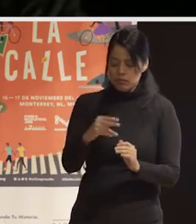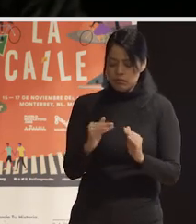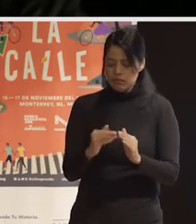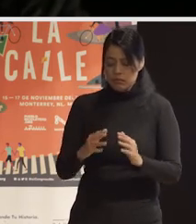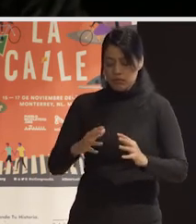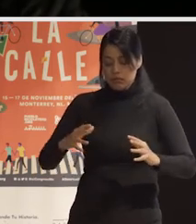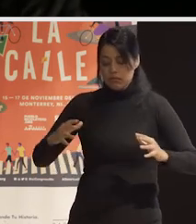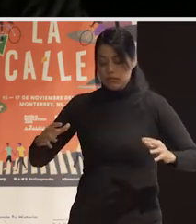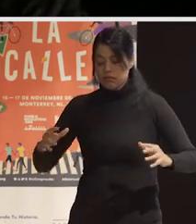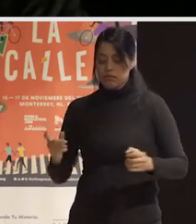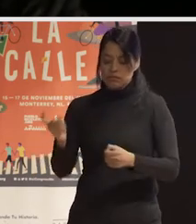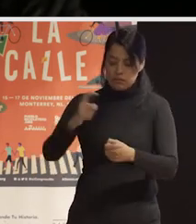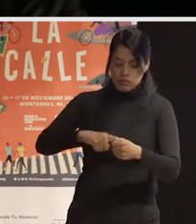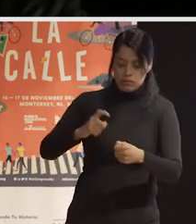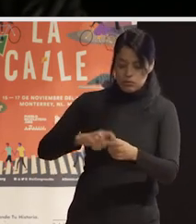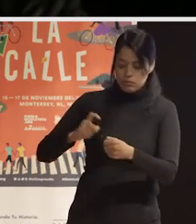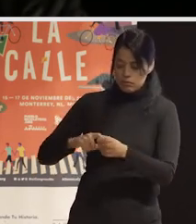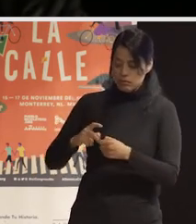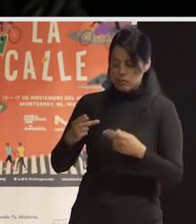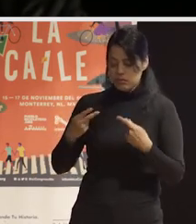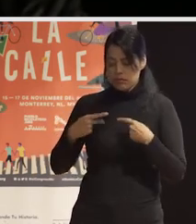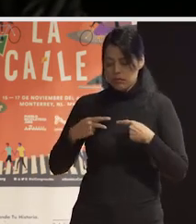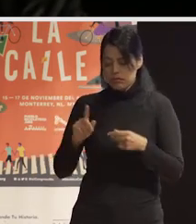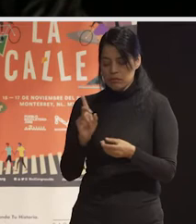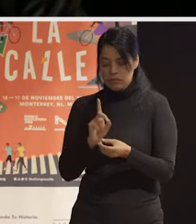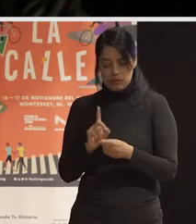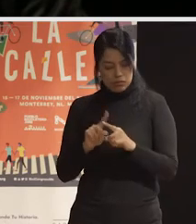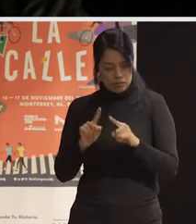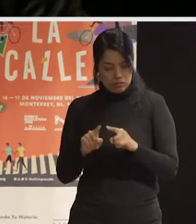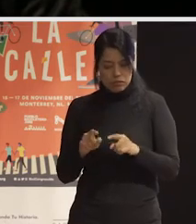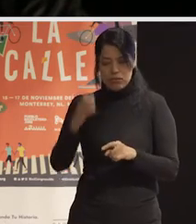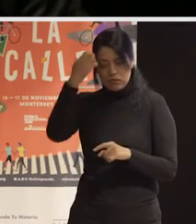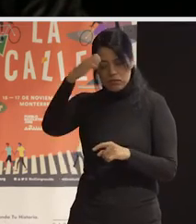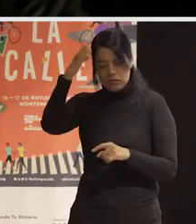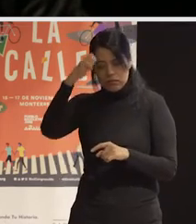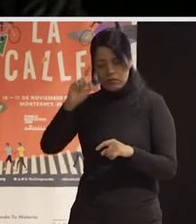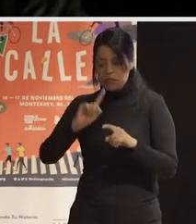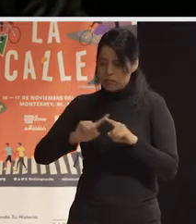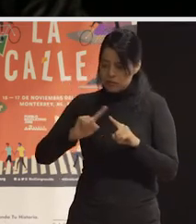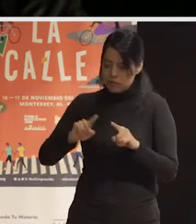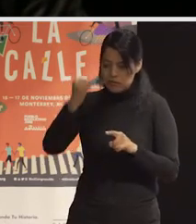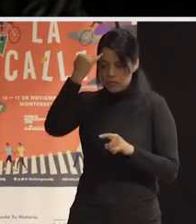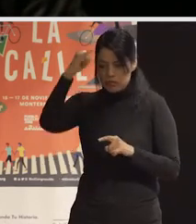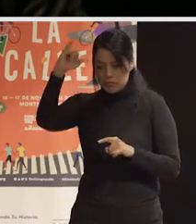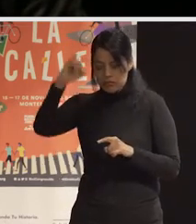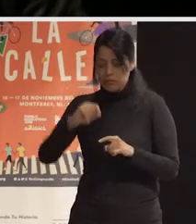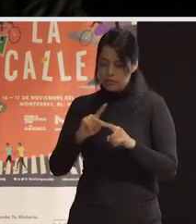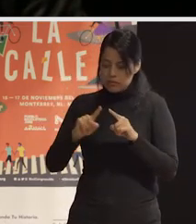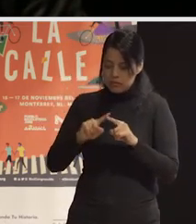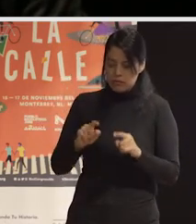creciendo nos hemos ido incorporando diferentes personas con diferentes ideas y experiencias y ahora mismo